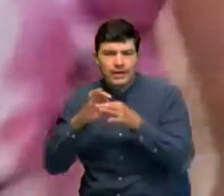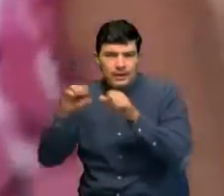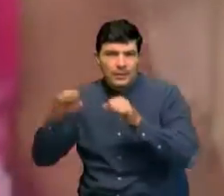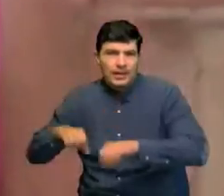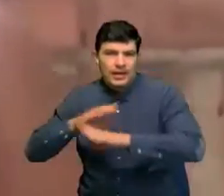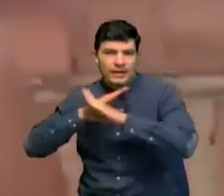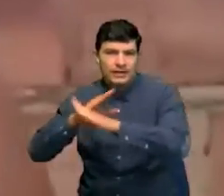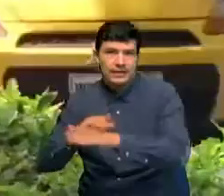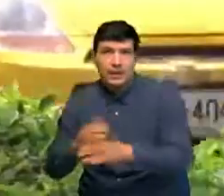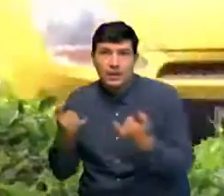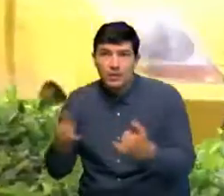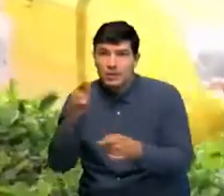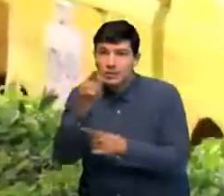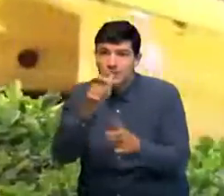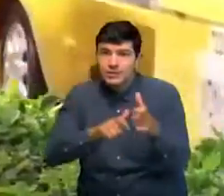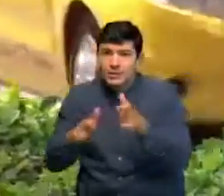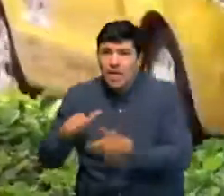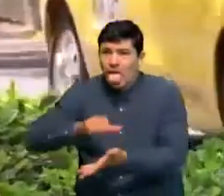Ahora, ahorrar agua.